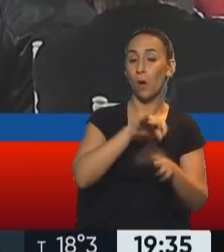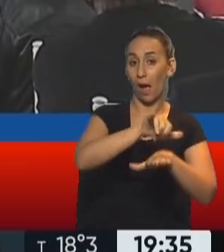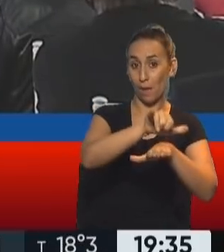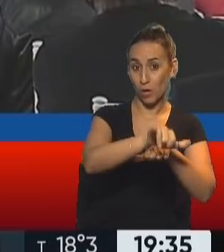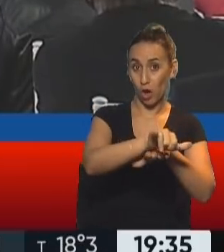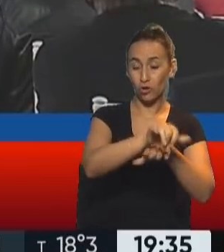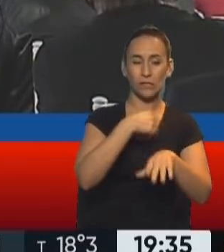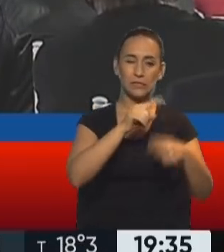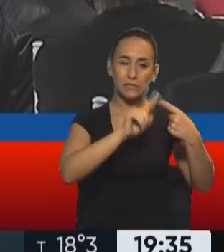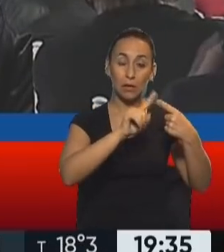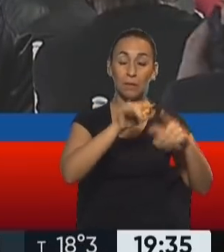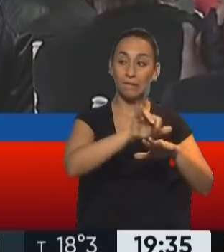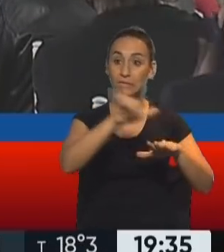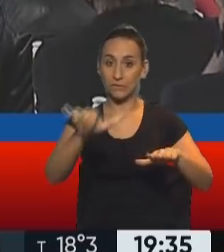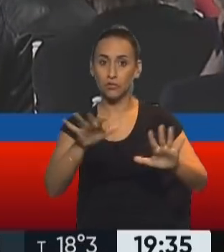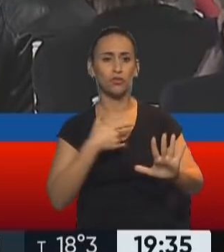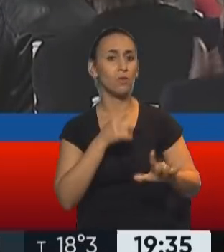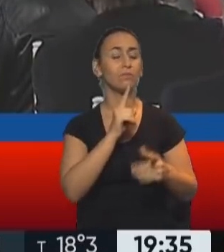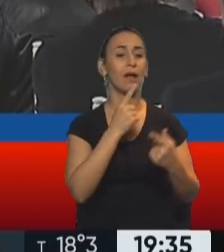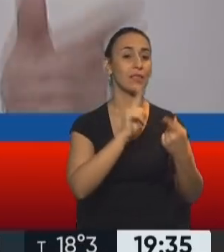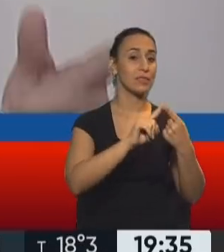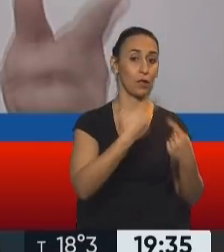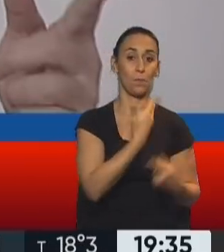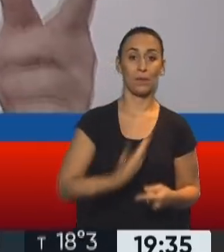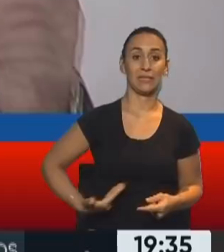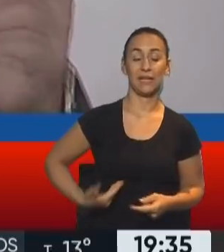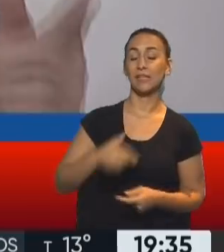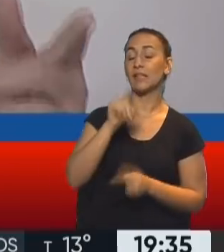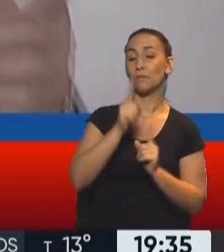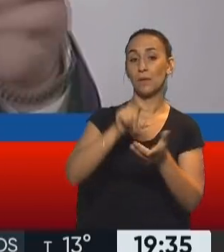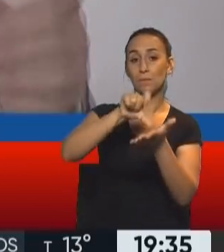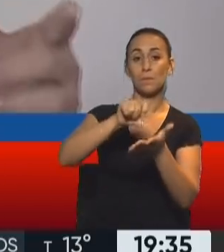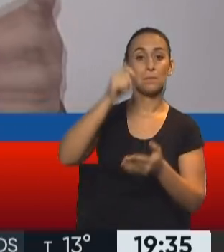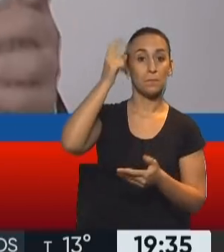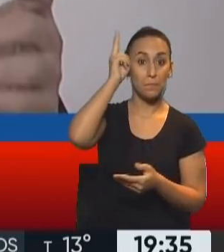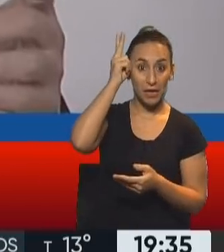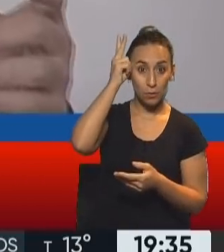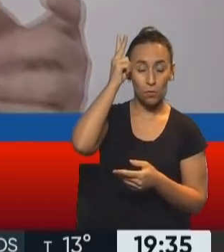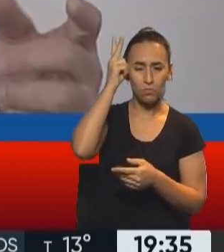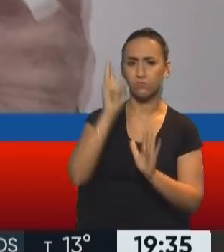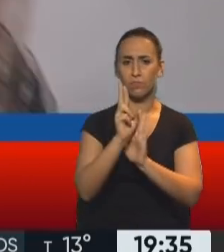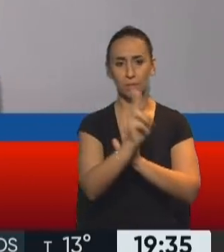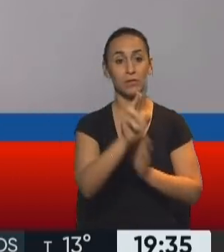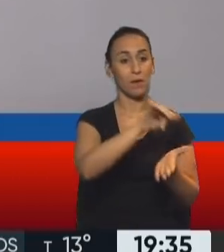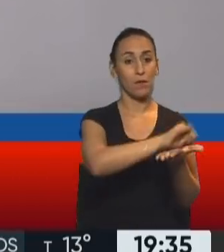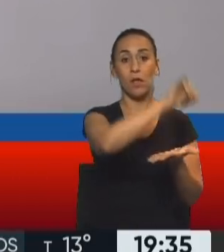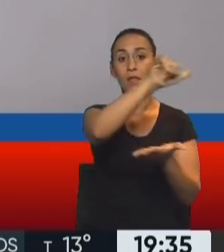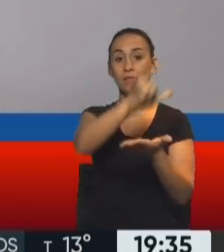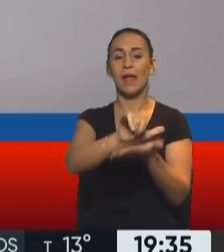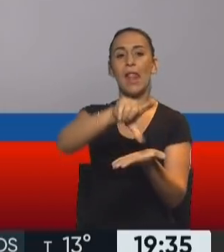presidente de Perú en aquel momento, el presidente de Perú dejó que paren en Lima para cargar combustible y